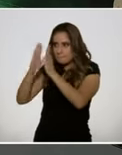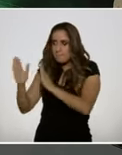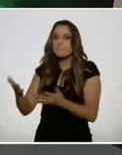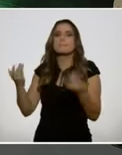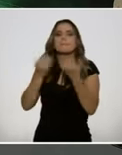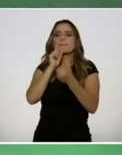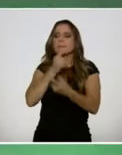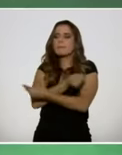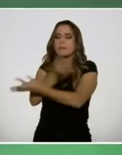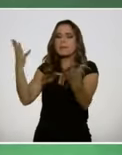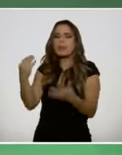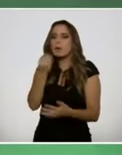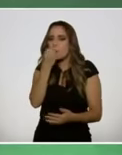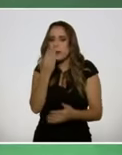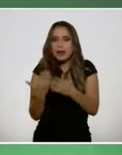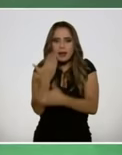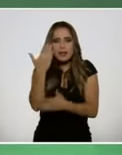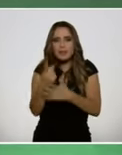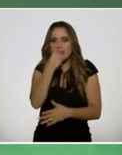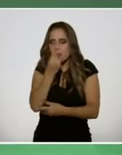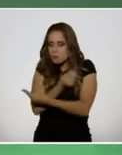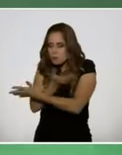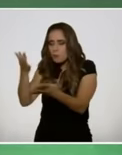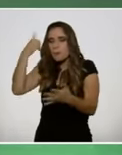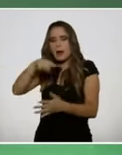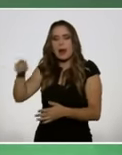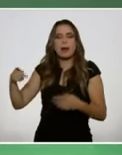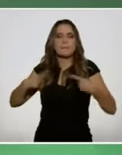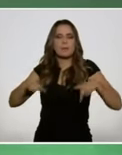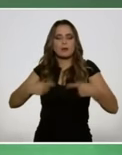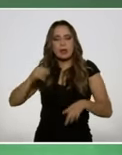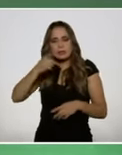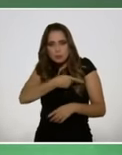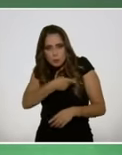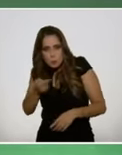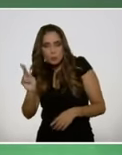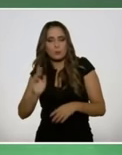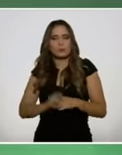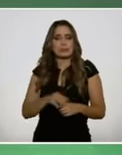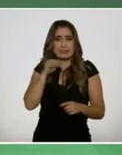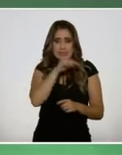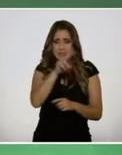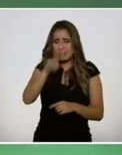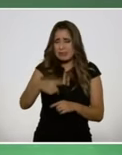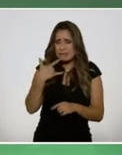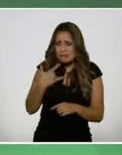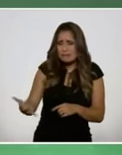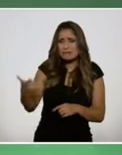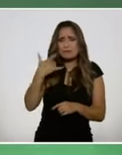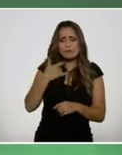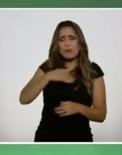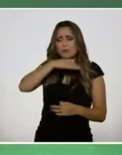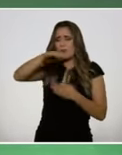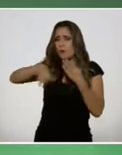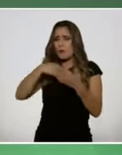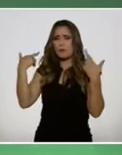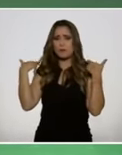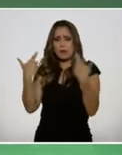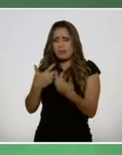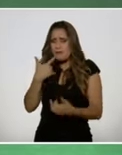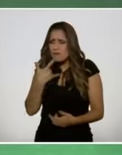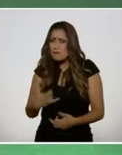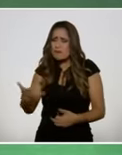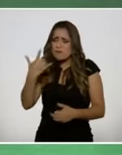recursos. Movilizó a millares de maestros como si fuera un ejército. Ellas y ellos trabajaban y así lo